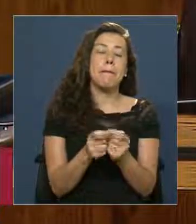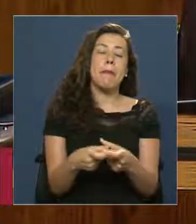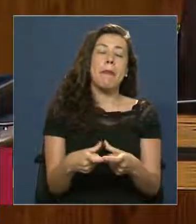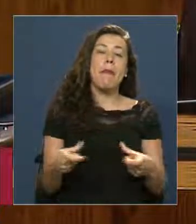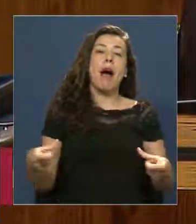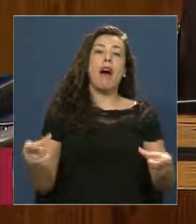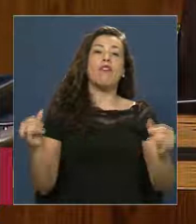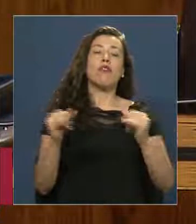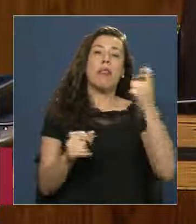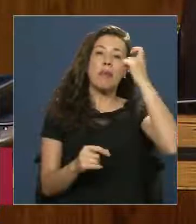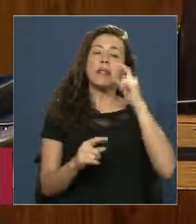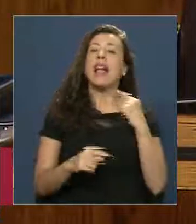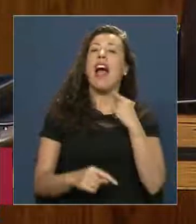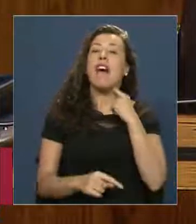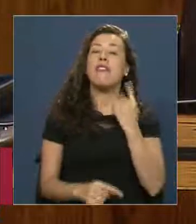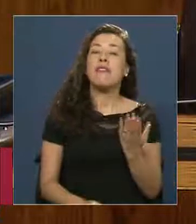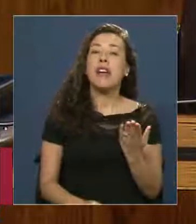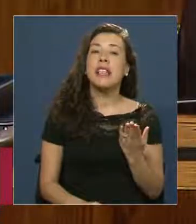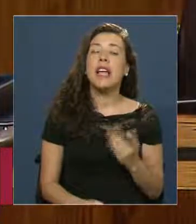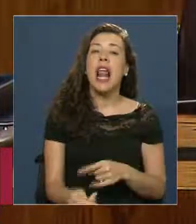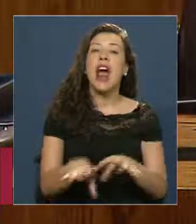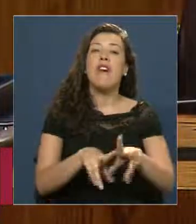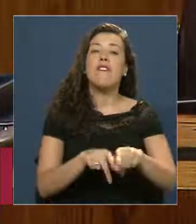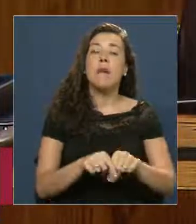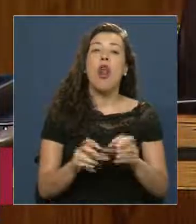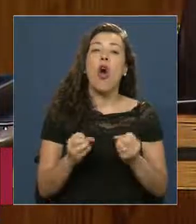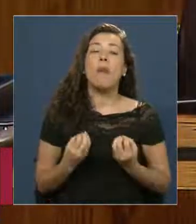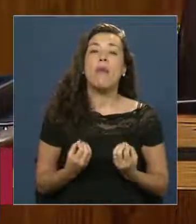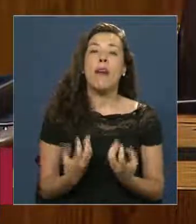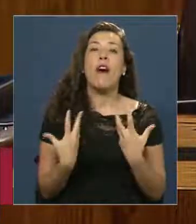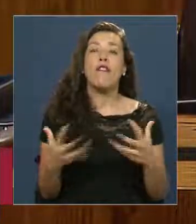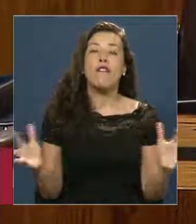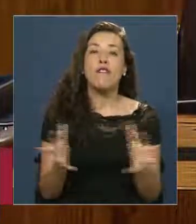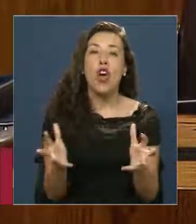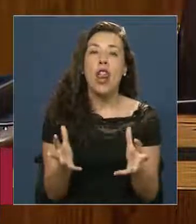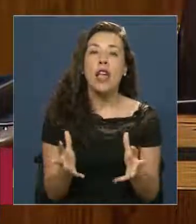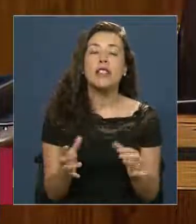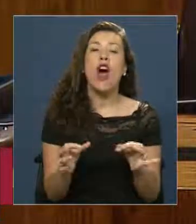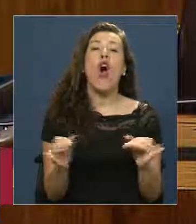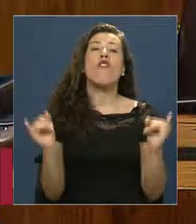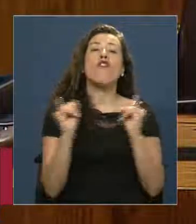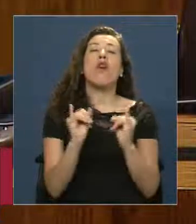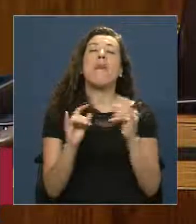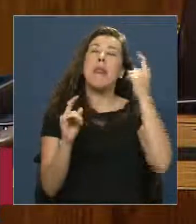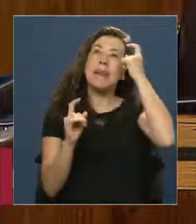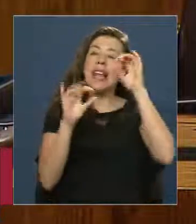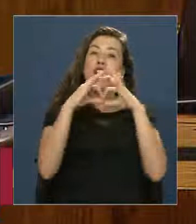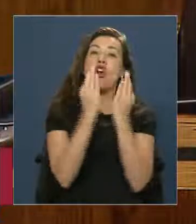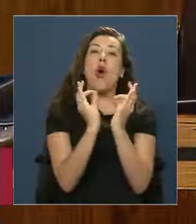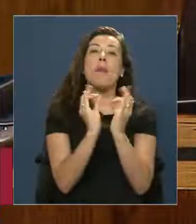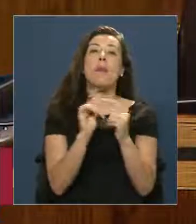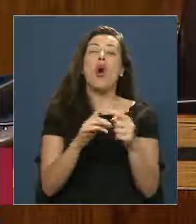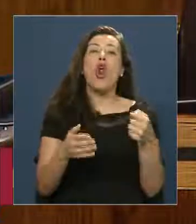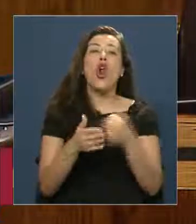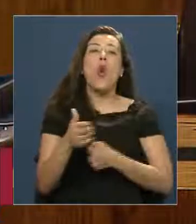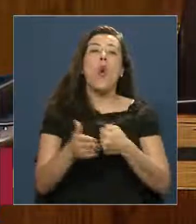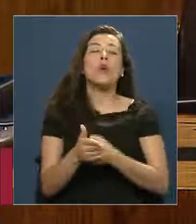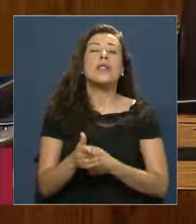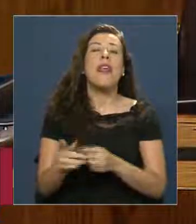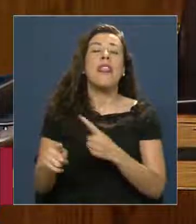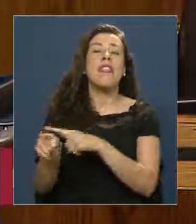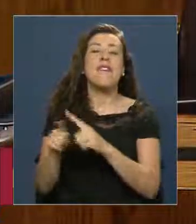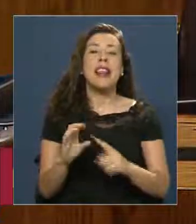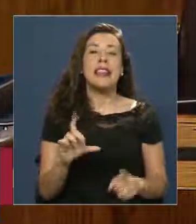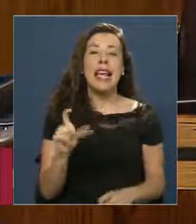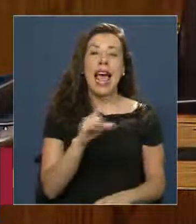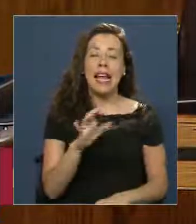que atentaran contra la familia o que propugnaran la violencia o una concepción totalitaria del mundo basada en la lucha de clase. Respecto